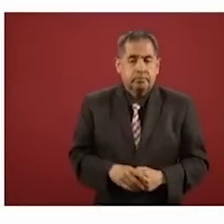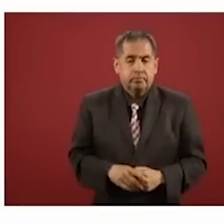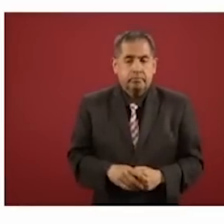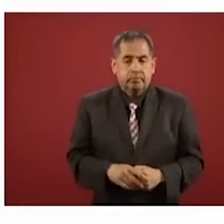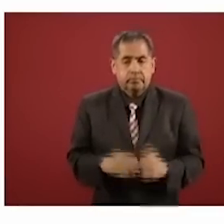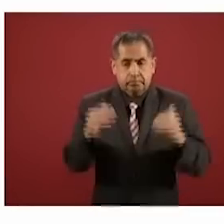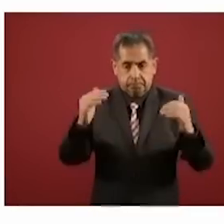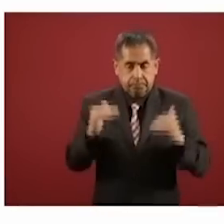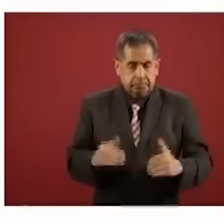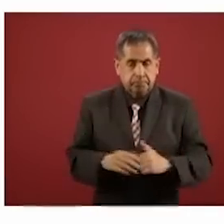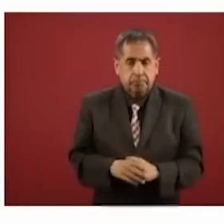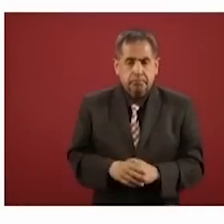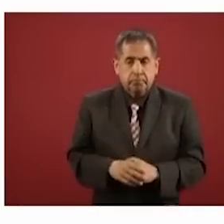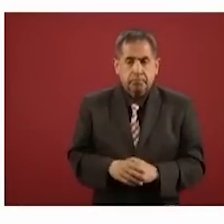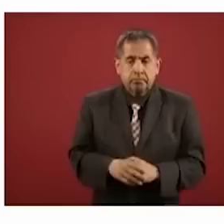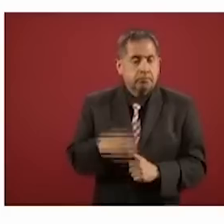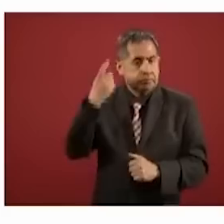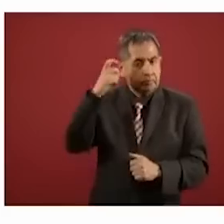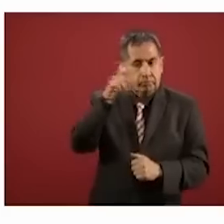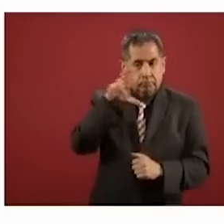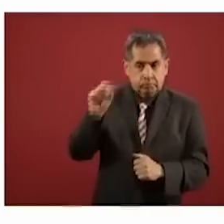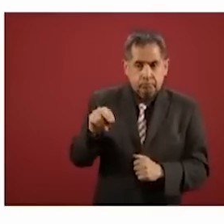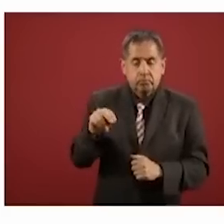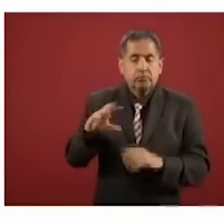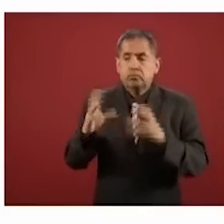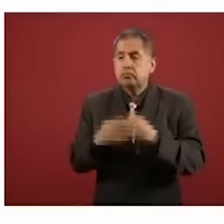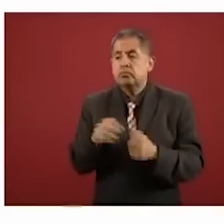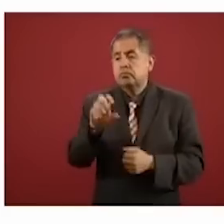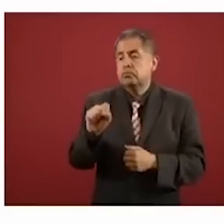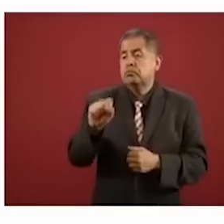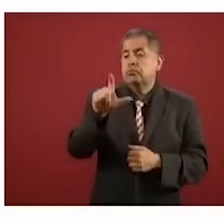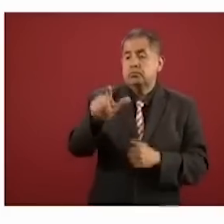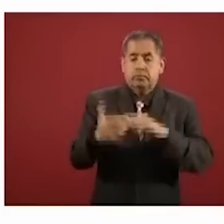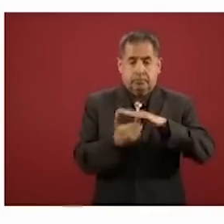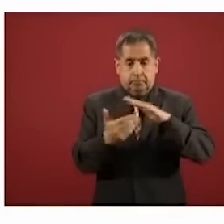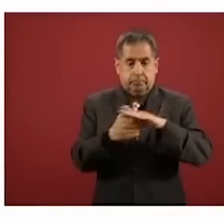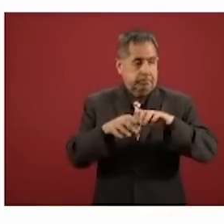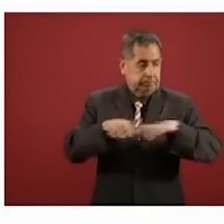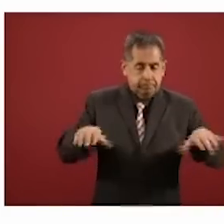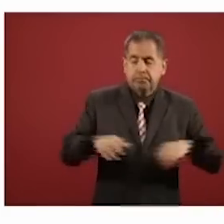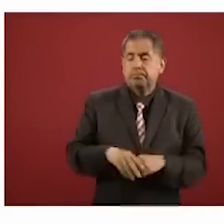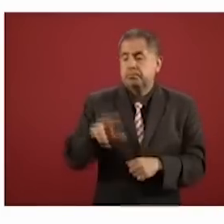8.249. La que sigue, en el caso de Quintana Roo fueron 67 mesas,